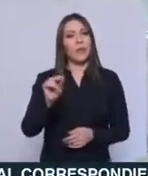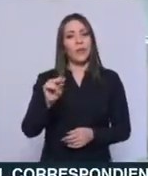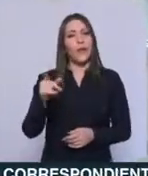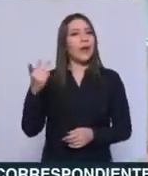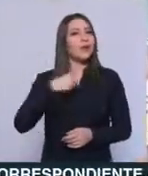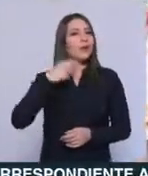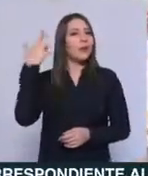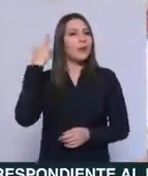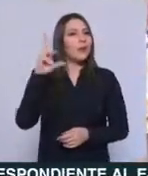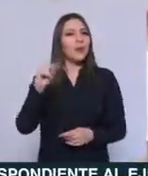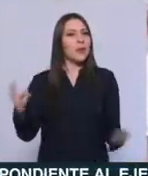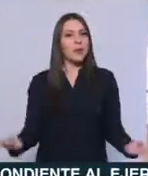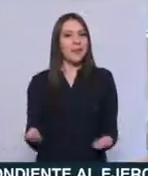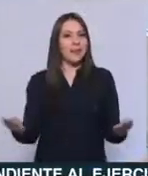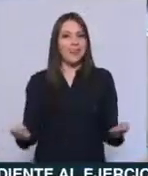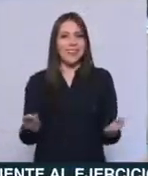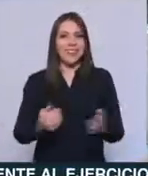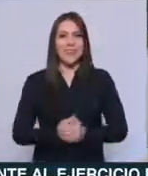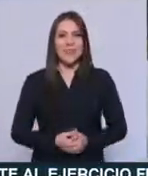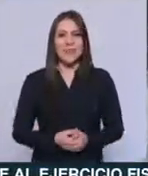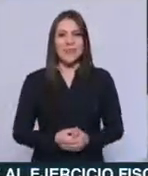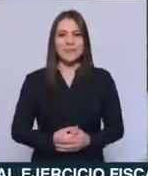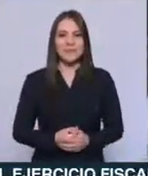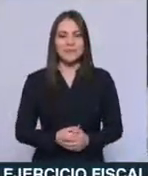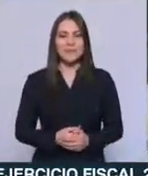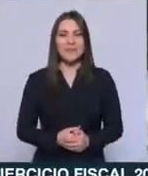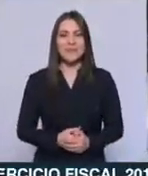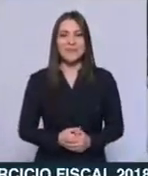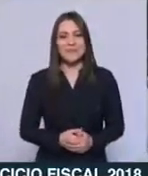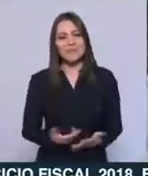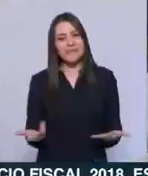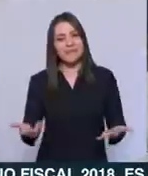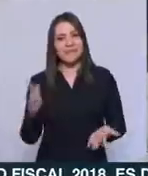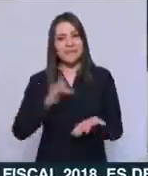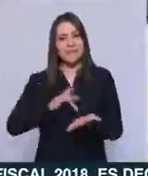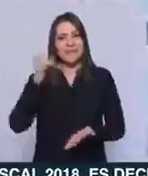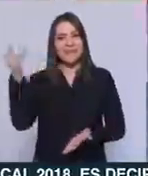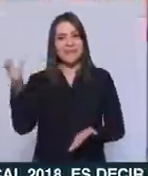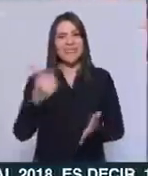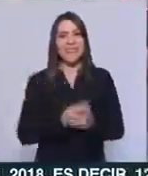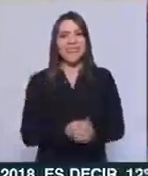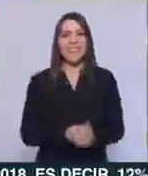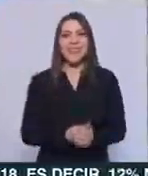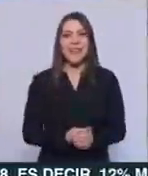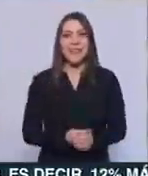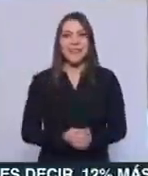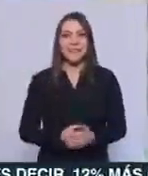¿Esa no es de baile? No. Muy bien. Bueno, muchas gracias. Sí. Nos vemos.